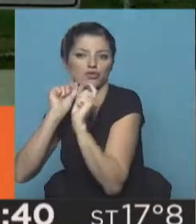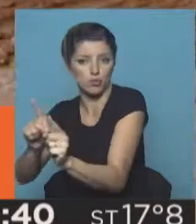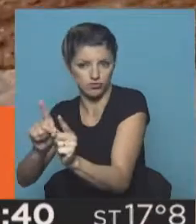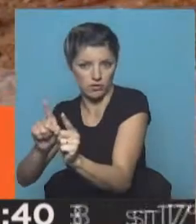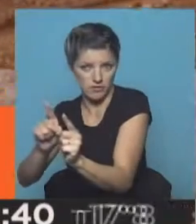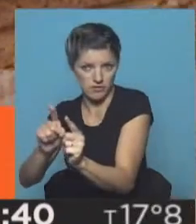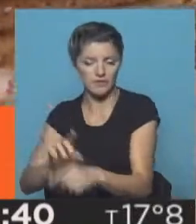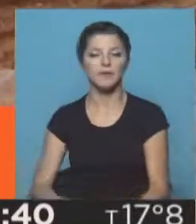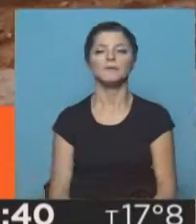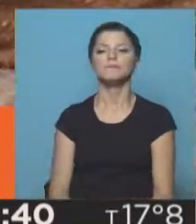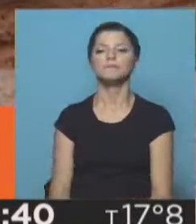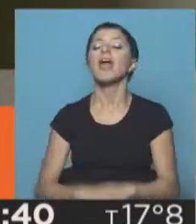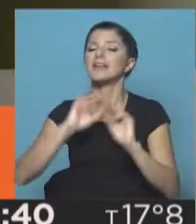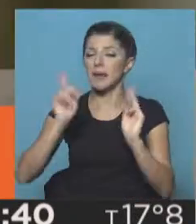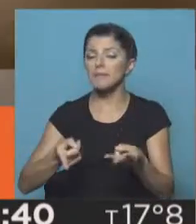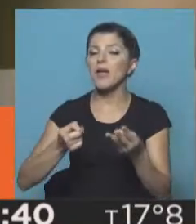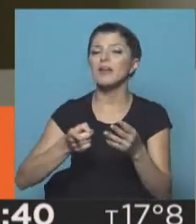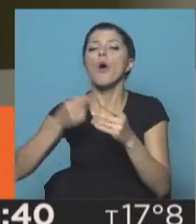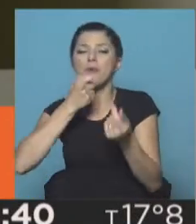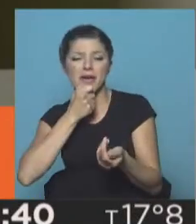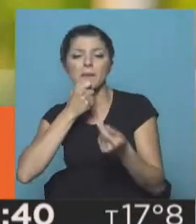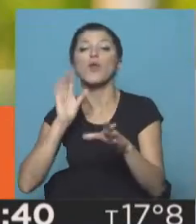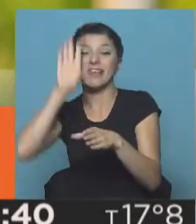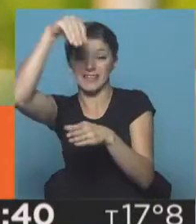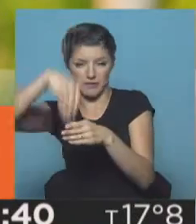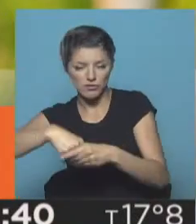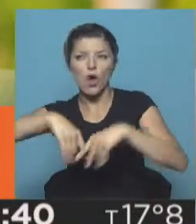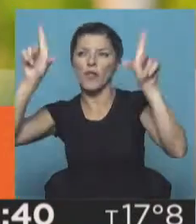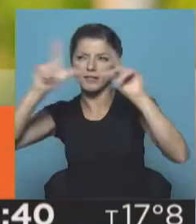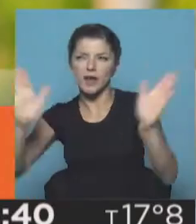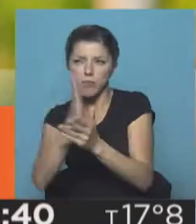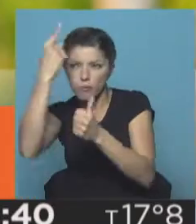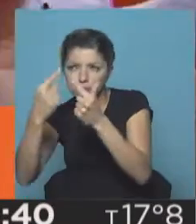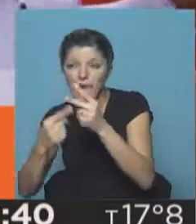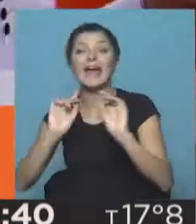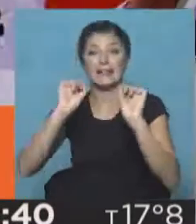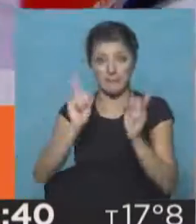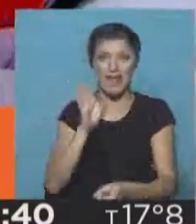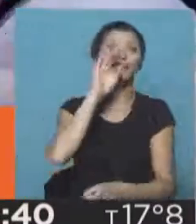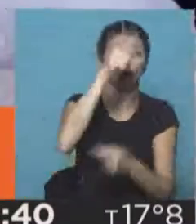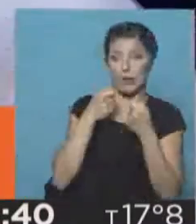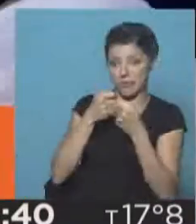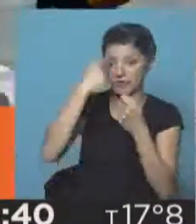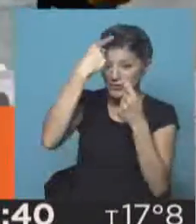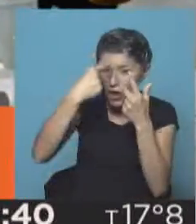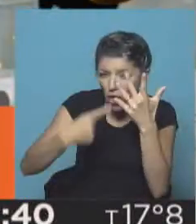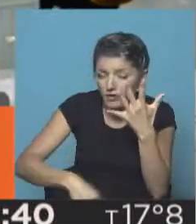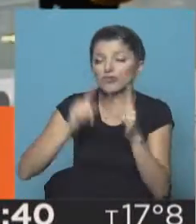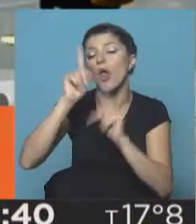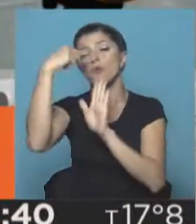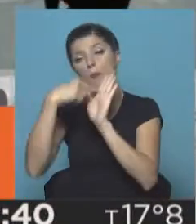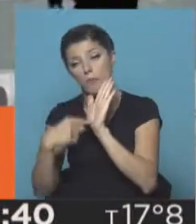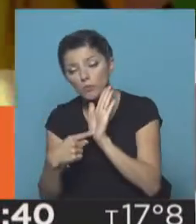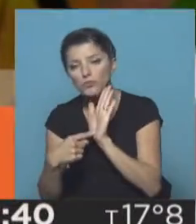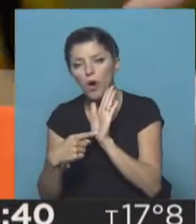que someten a estos proyectos los medios de comunicación y la presión estadounidense, conforman algunos de los aspectos a rastrear